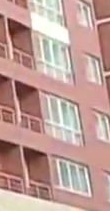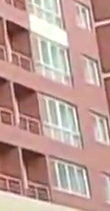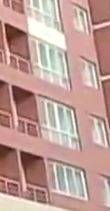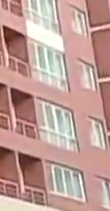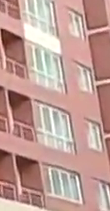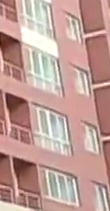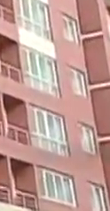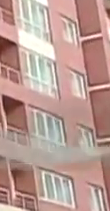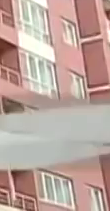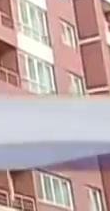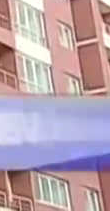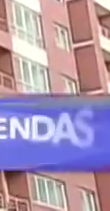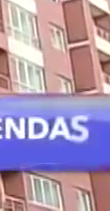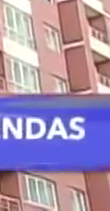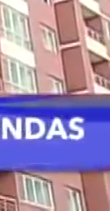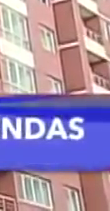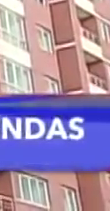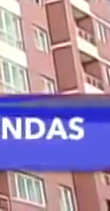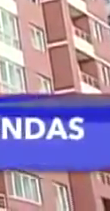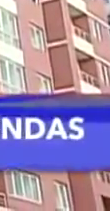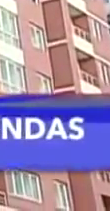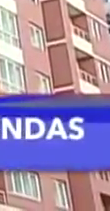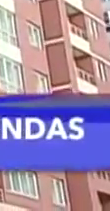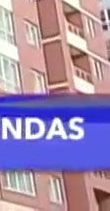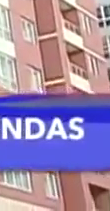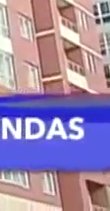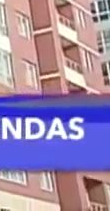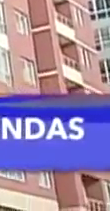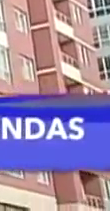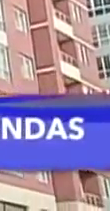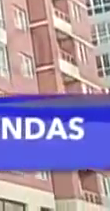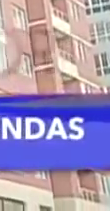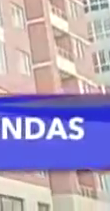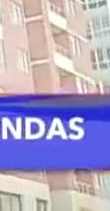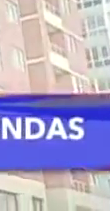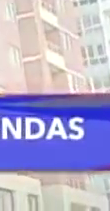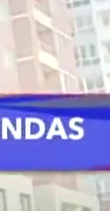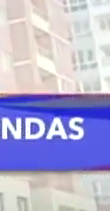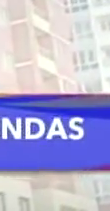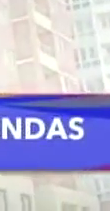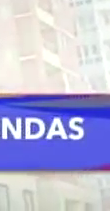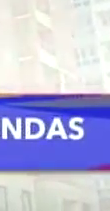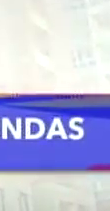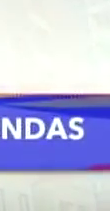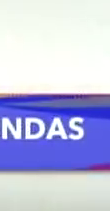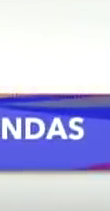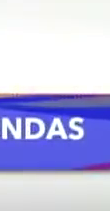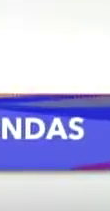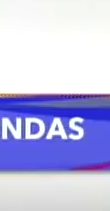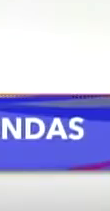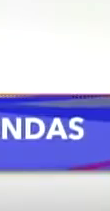también 160 en el municipio de Lagunillas del estado Zulia y más de 4.000 títulos de tierra urbana.